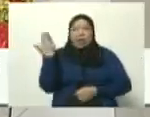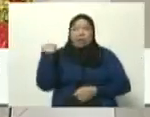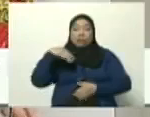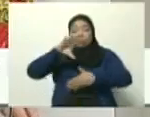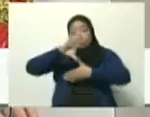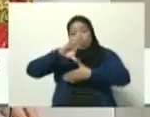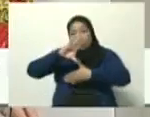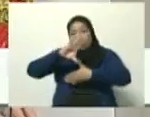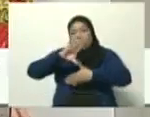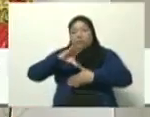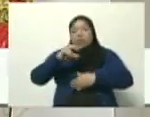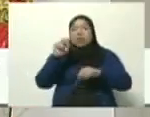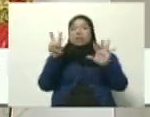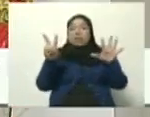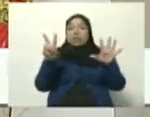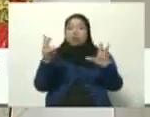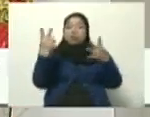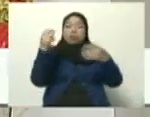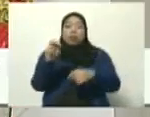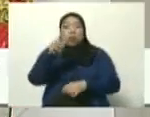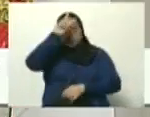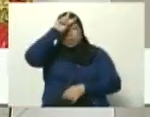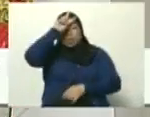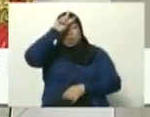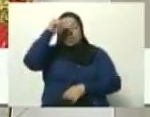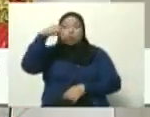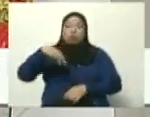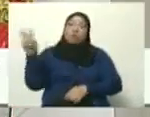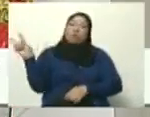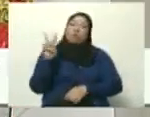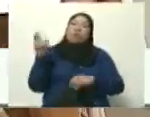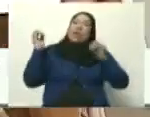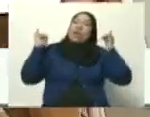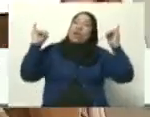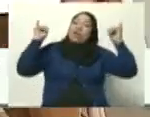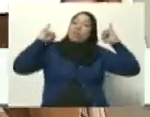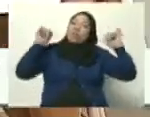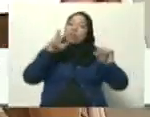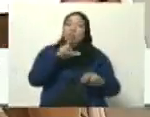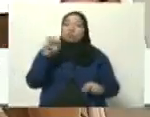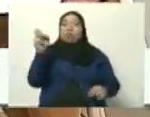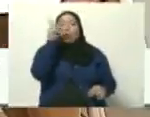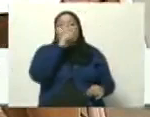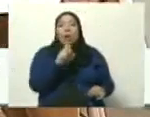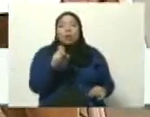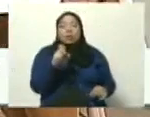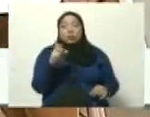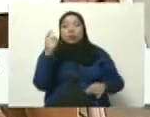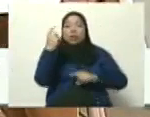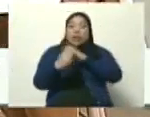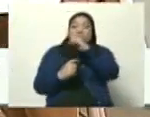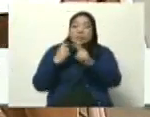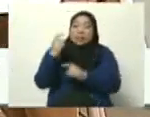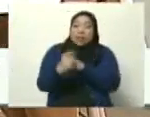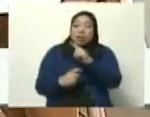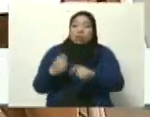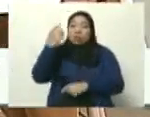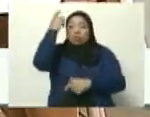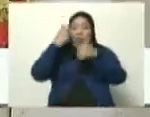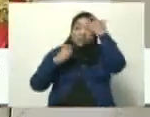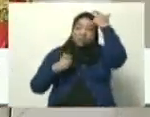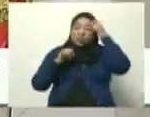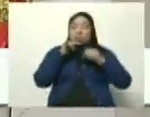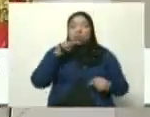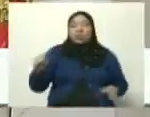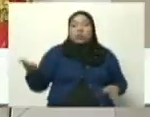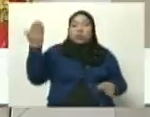América, que es Perú. Así que estamos en Venezuela en una fiesta bicentenaria, en el ciclo del bicentenario que el comandante Chávez anuncia